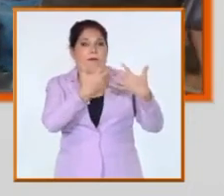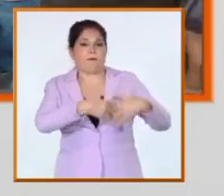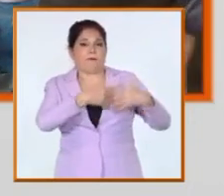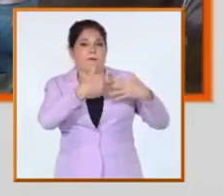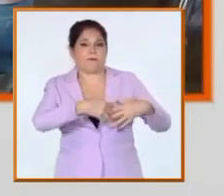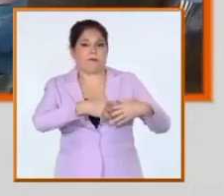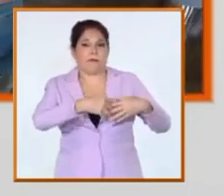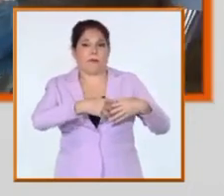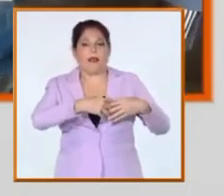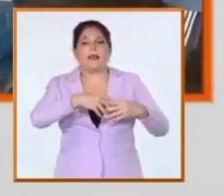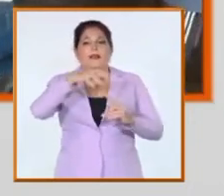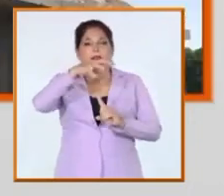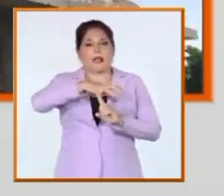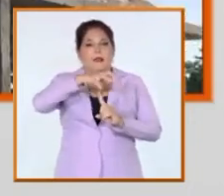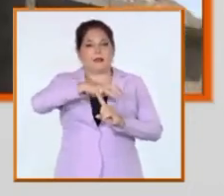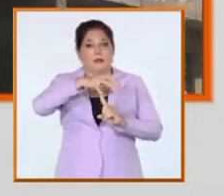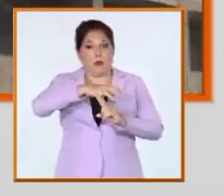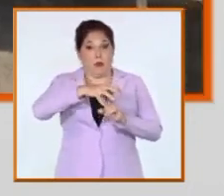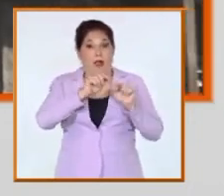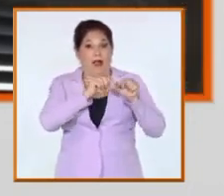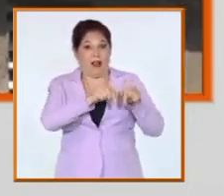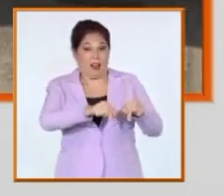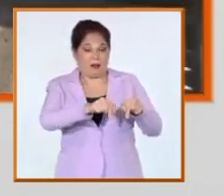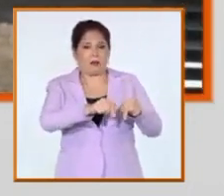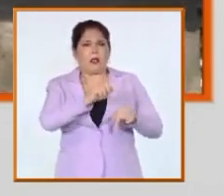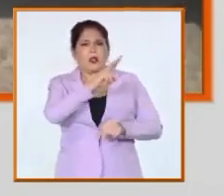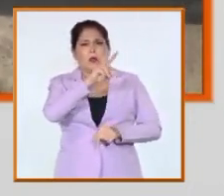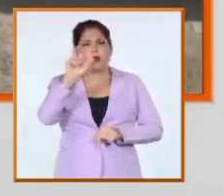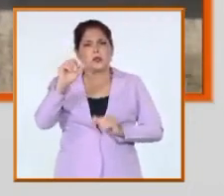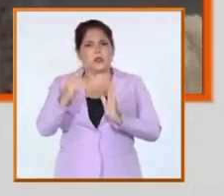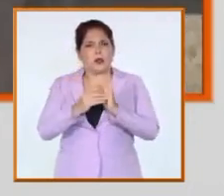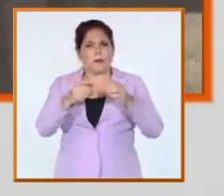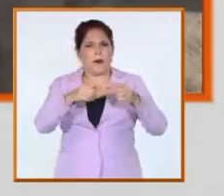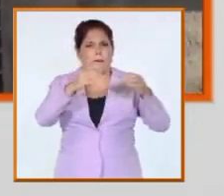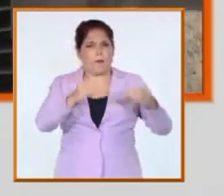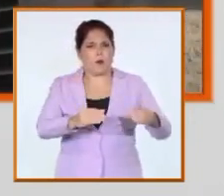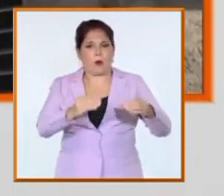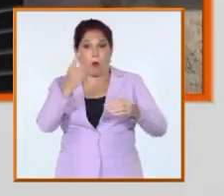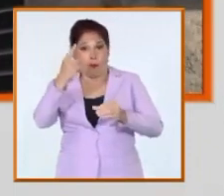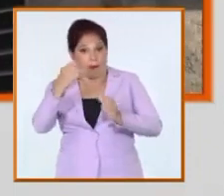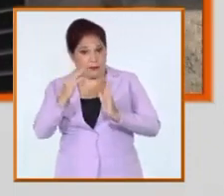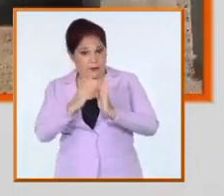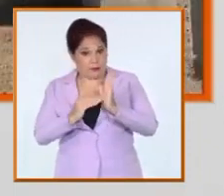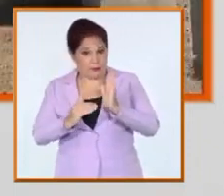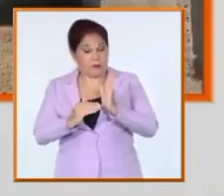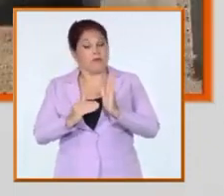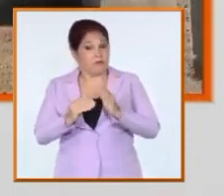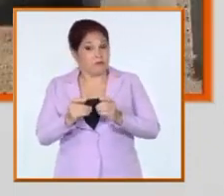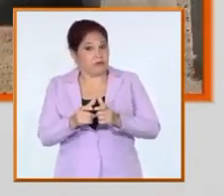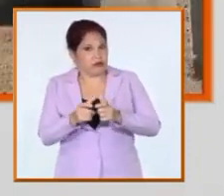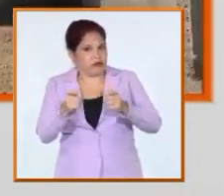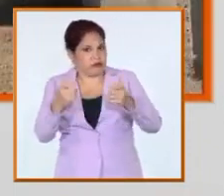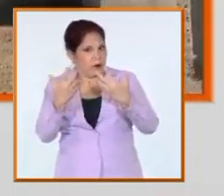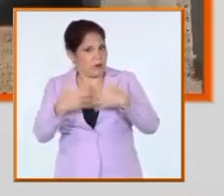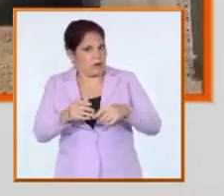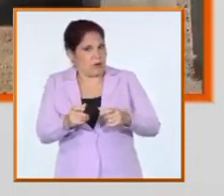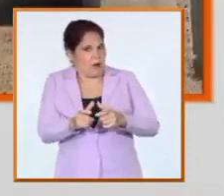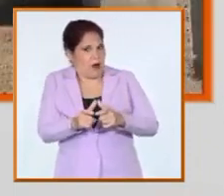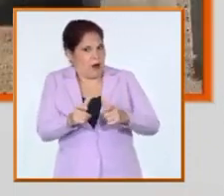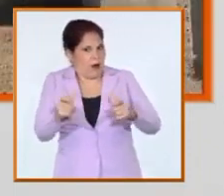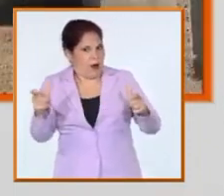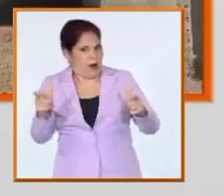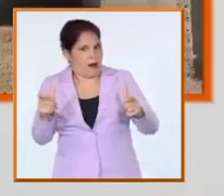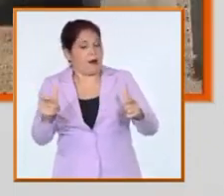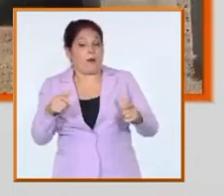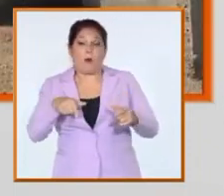en San Cristóbal es una planta que puede hacer 200.000 bloques por mes ya es un número que además ahora